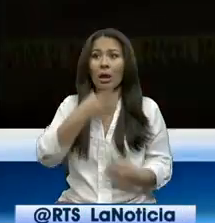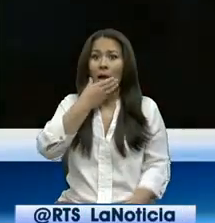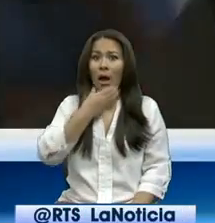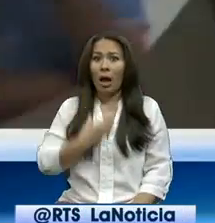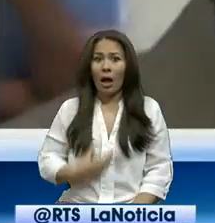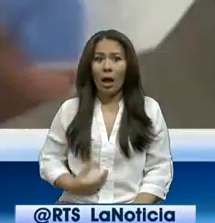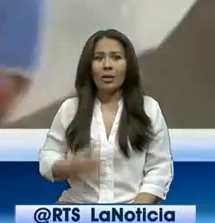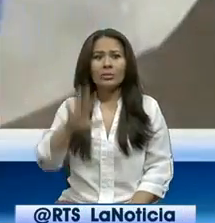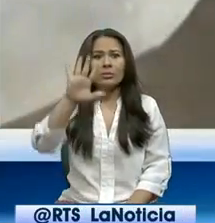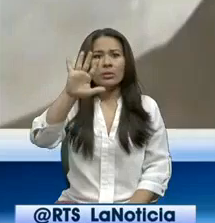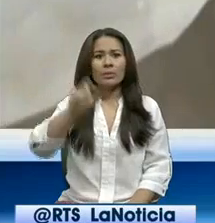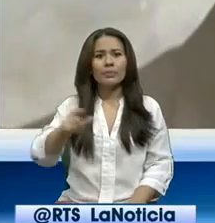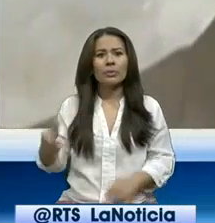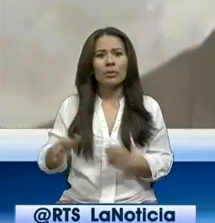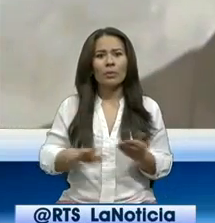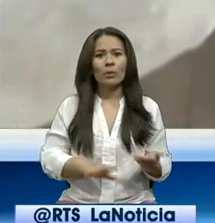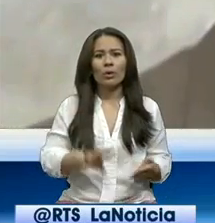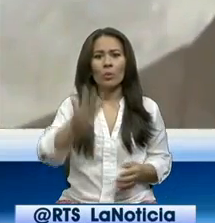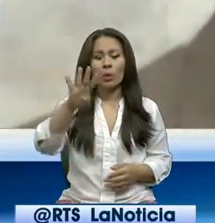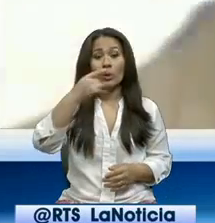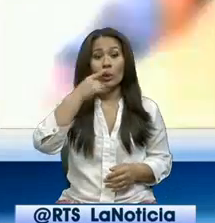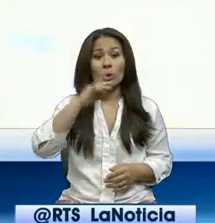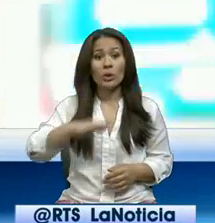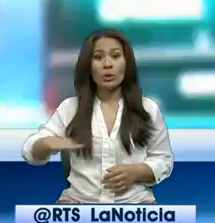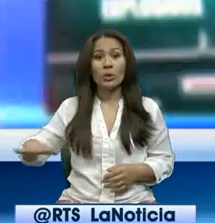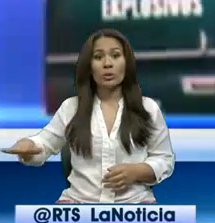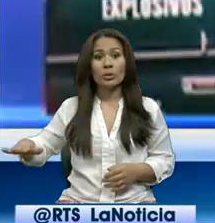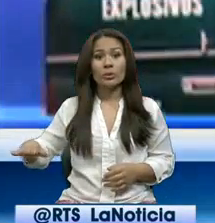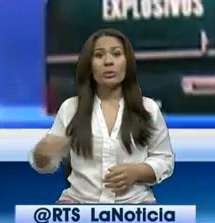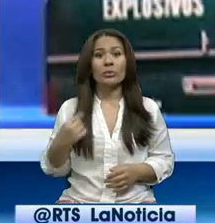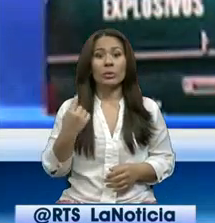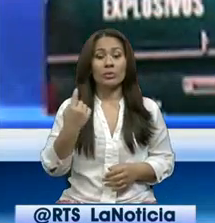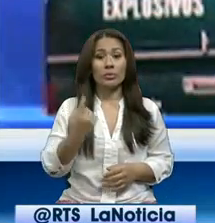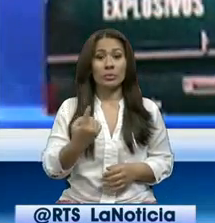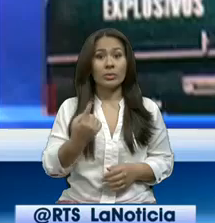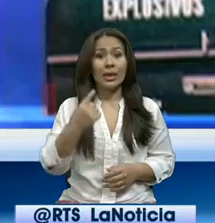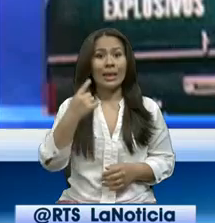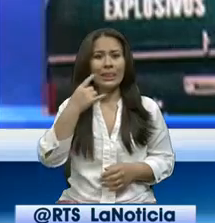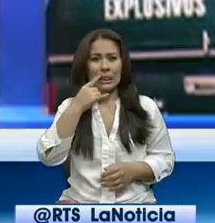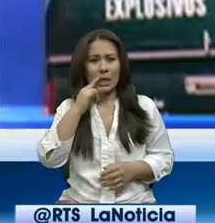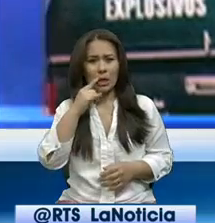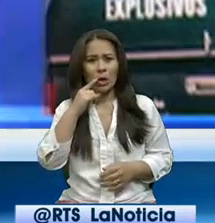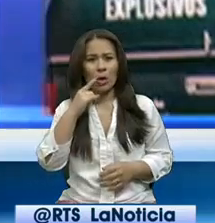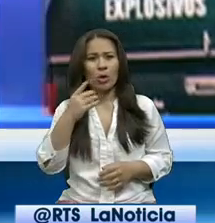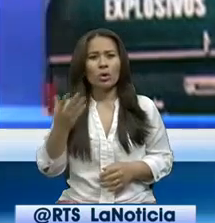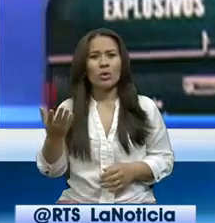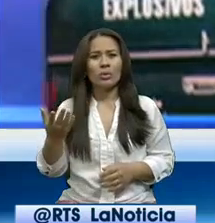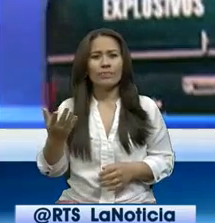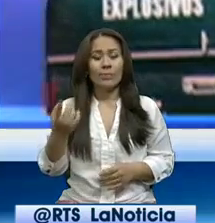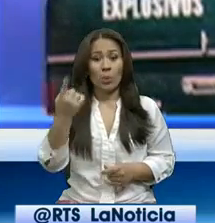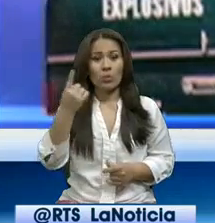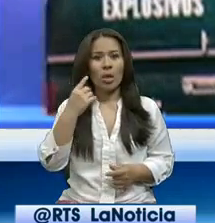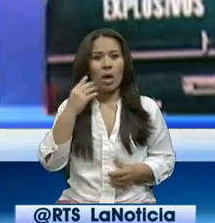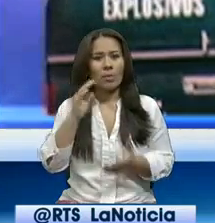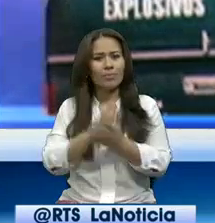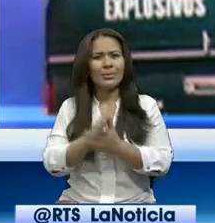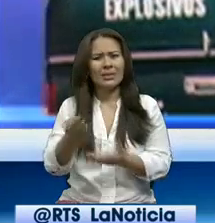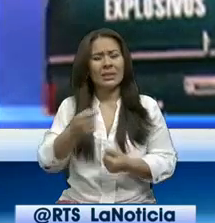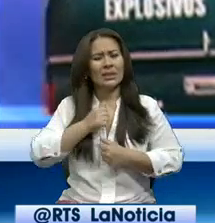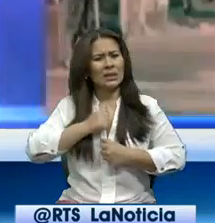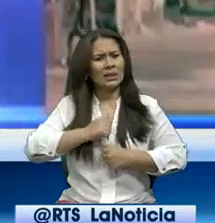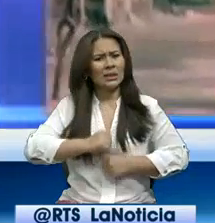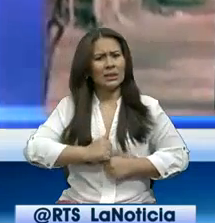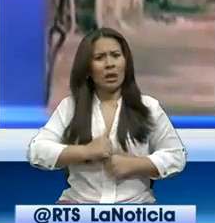5 personas fallecidas, 4 menores de edad, entre ellas niños, infantes. Es una escena